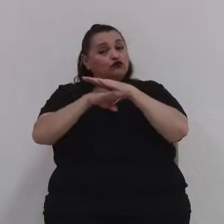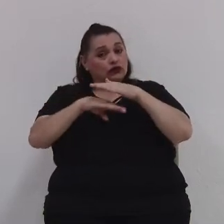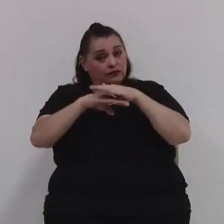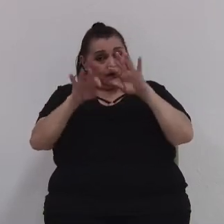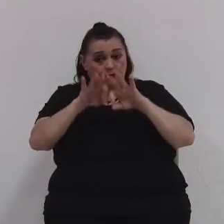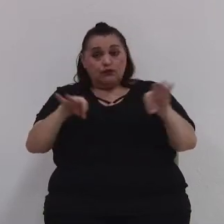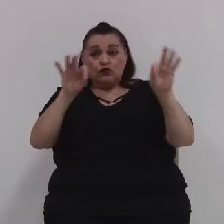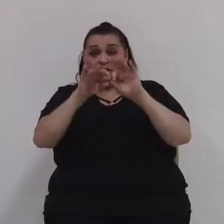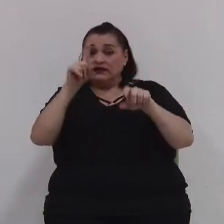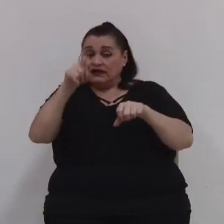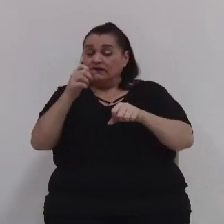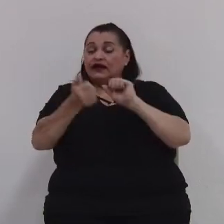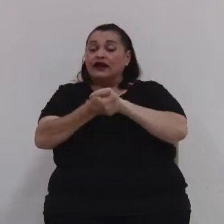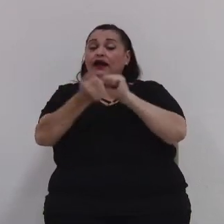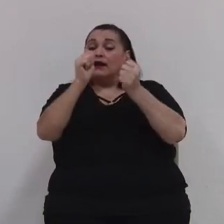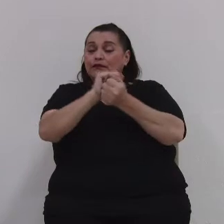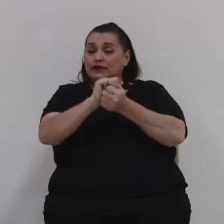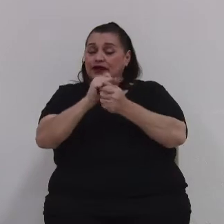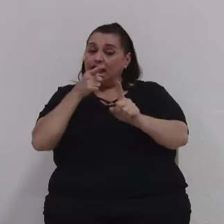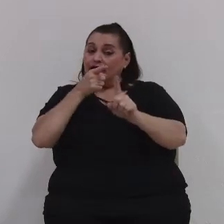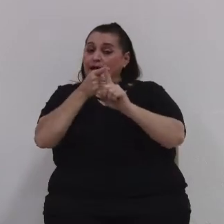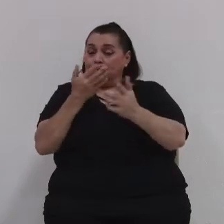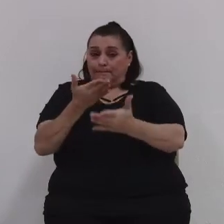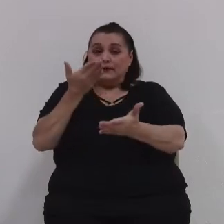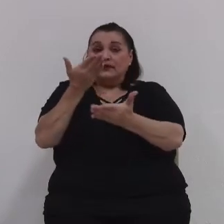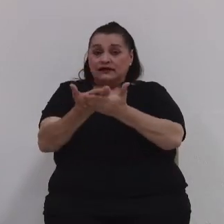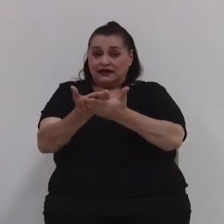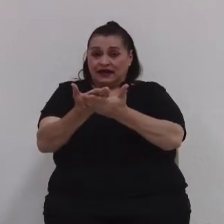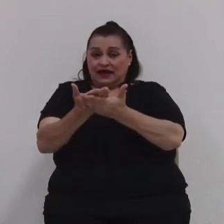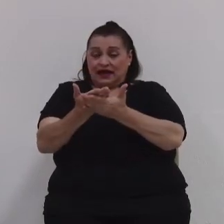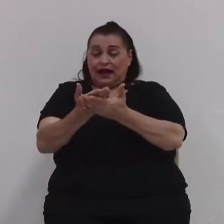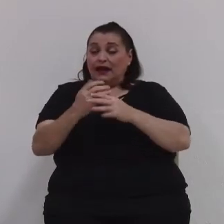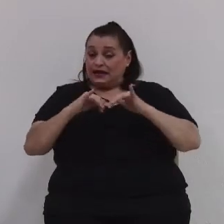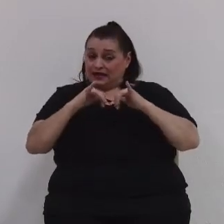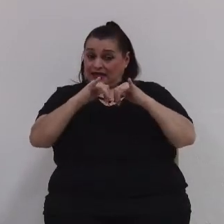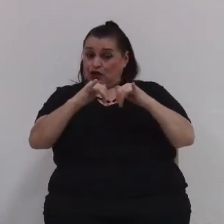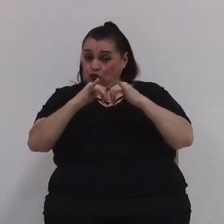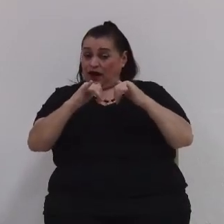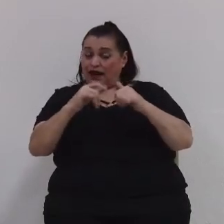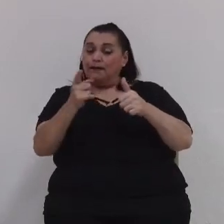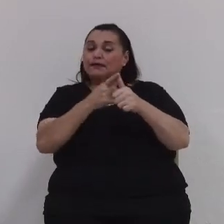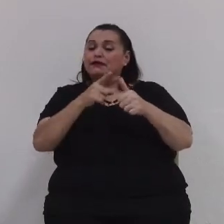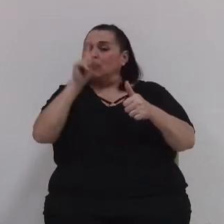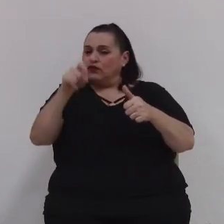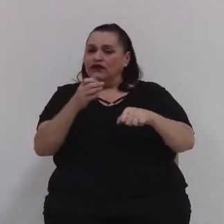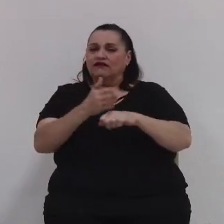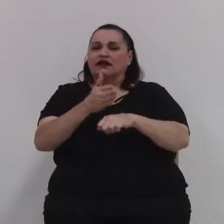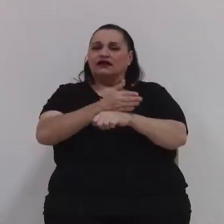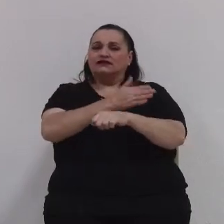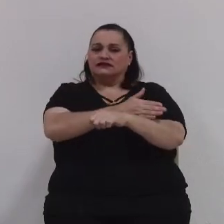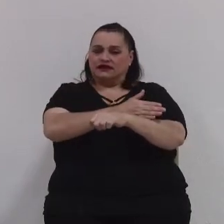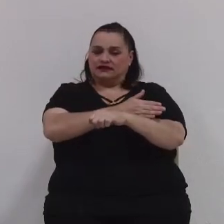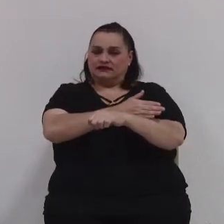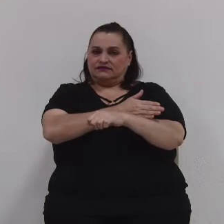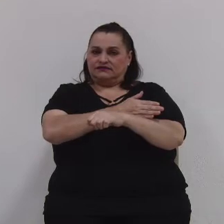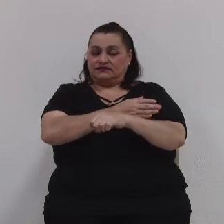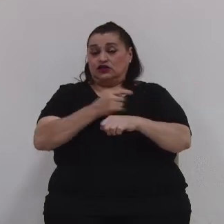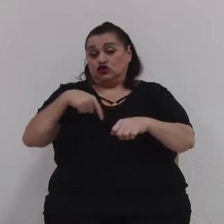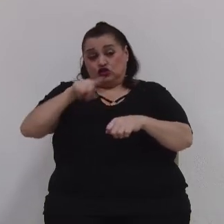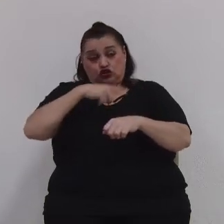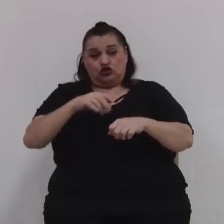debemos cambiar es aquella que plantea de que para igualar primero hay que crecer. Bueno,